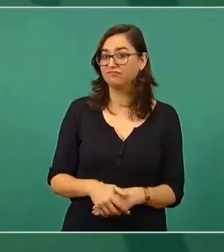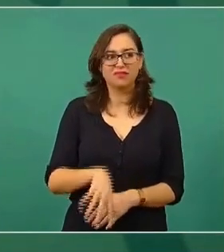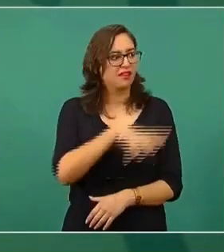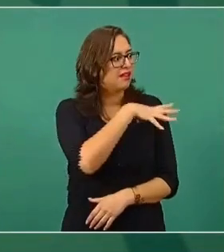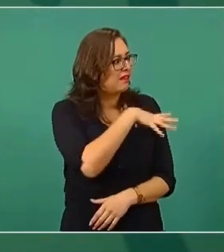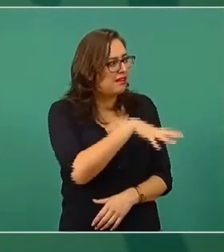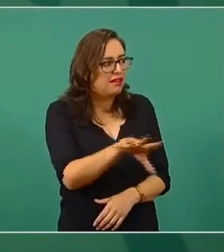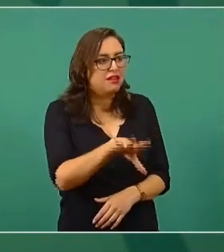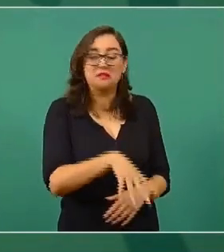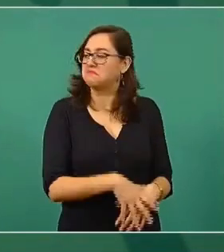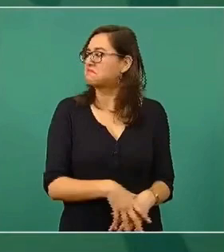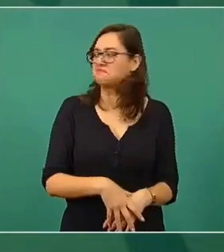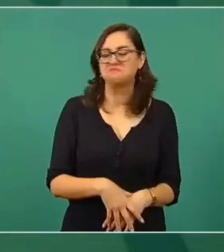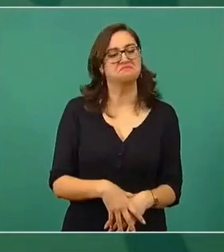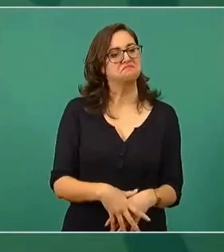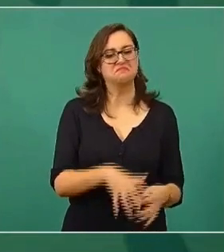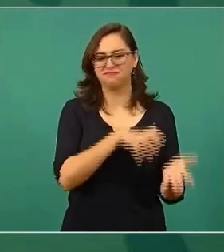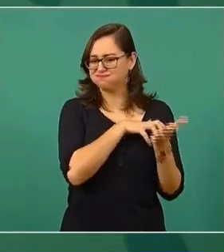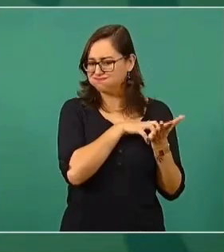son miles.